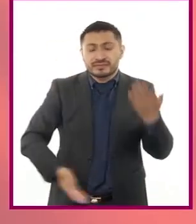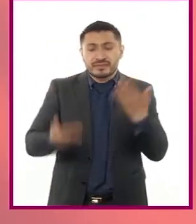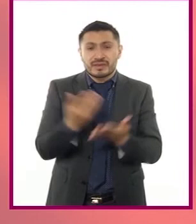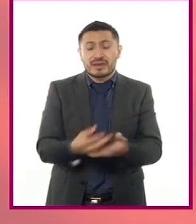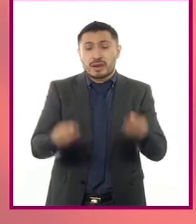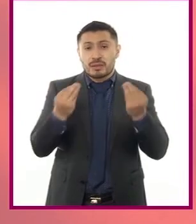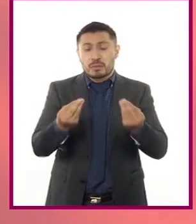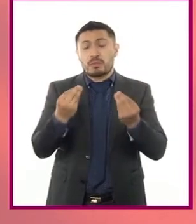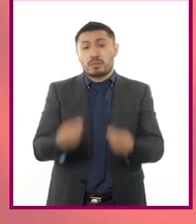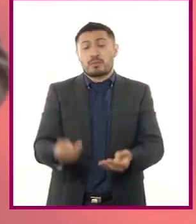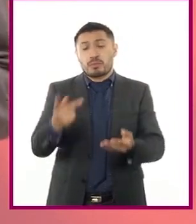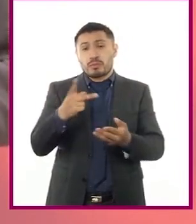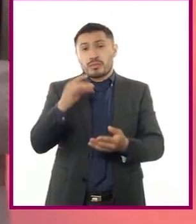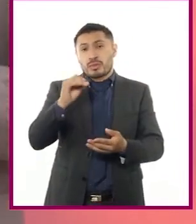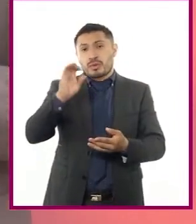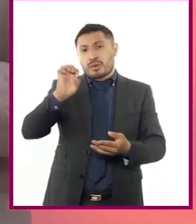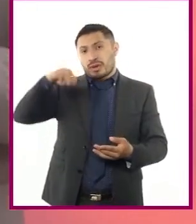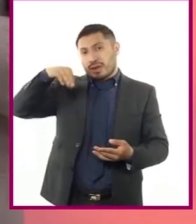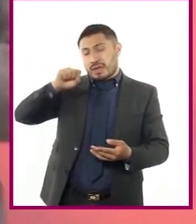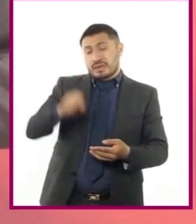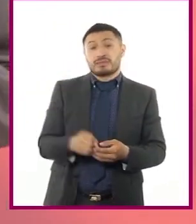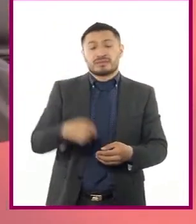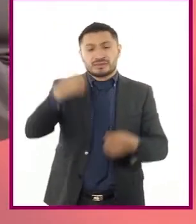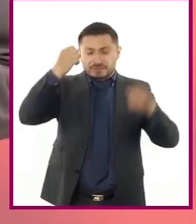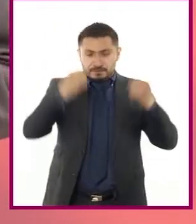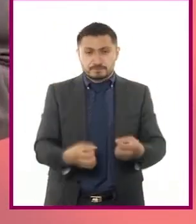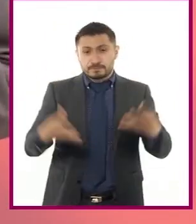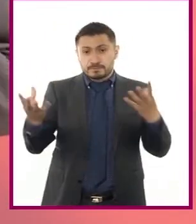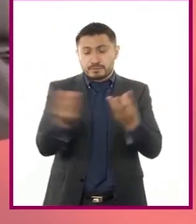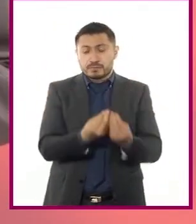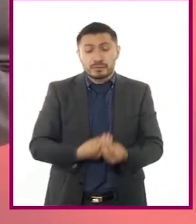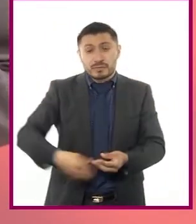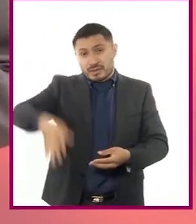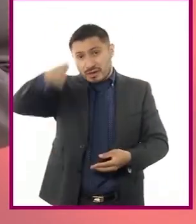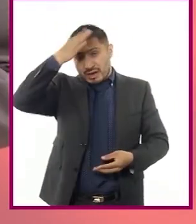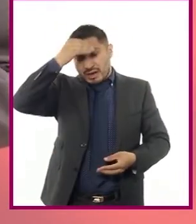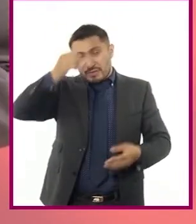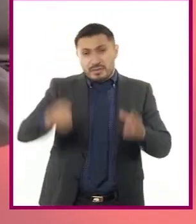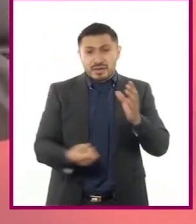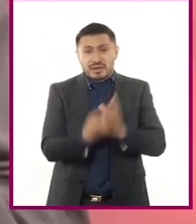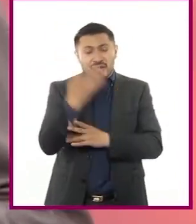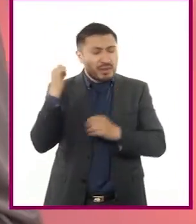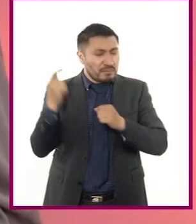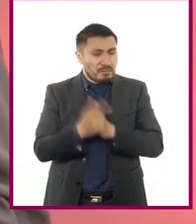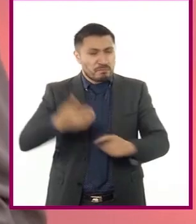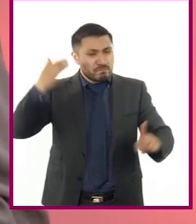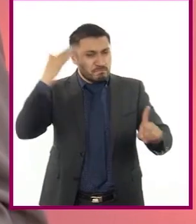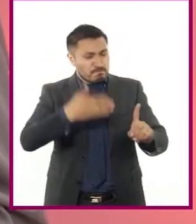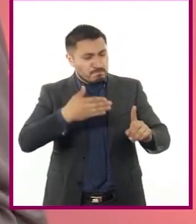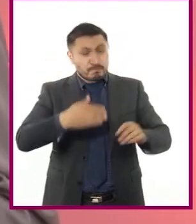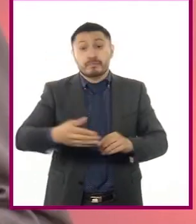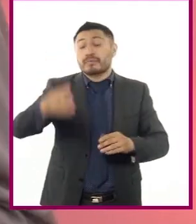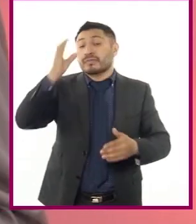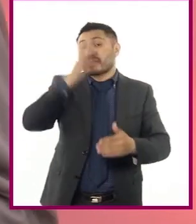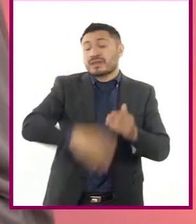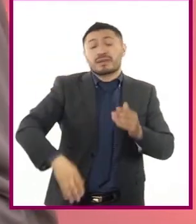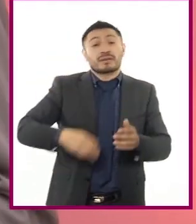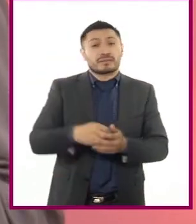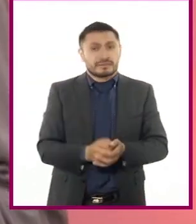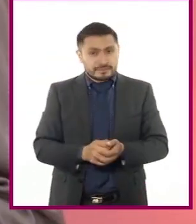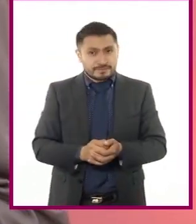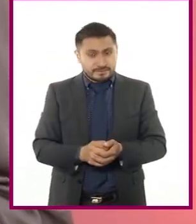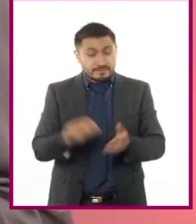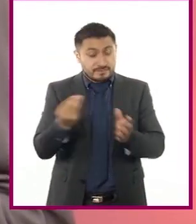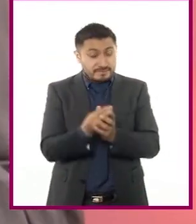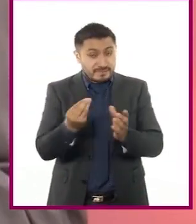poético. Estamos seguros que juntos hemos aprendido algo nuevo. Antes de concluir, me gustaría